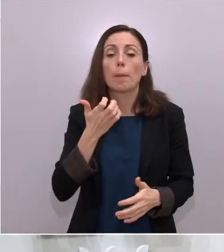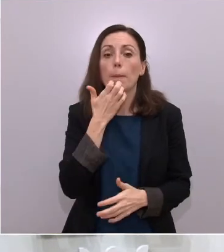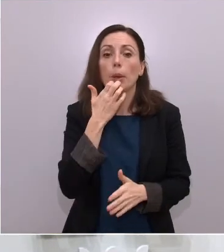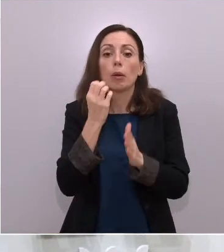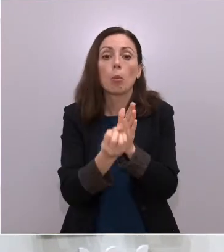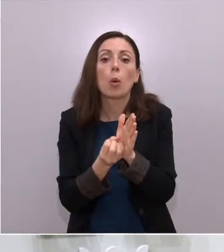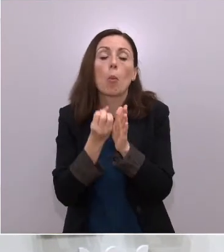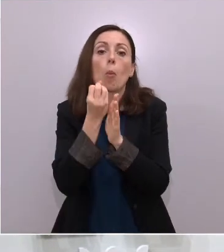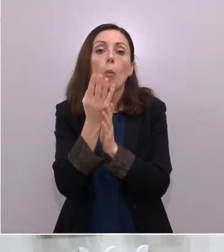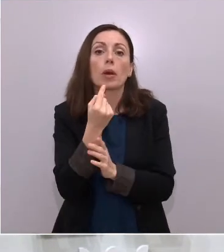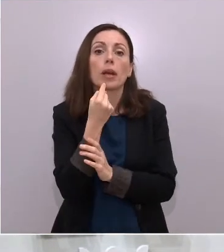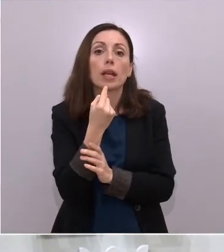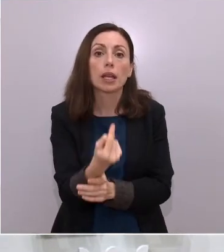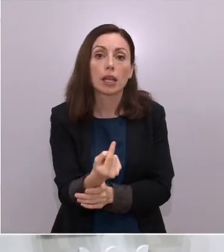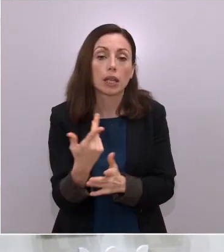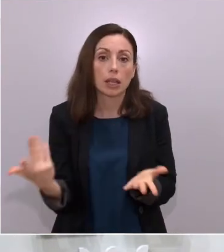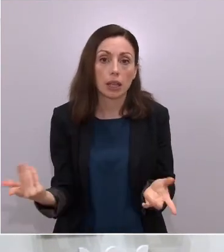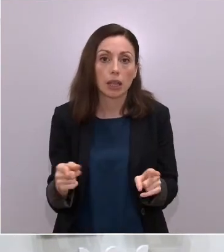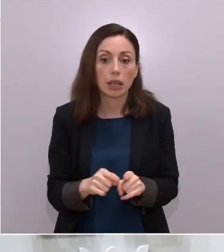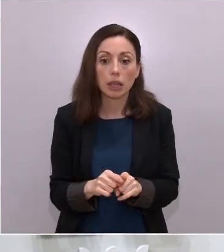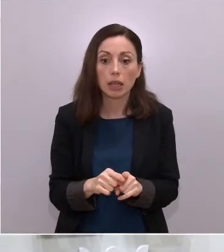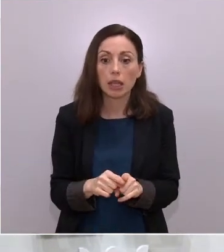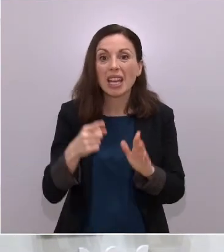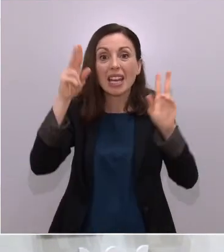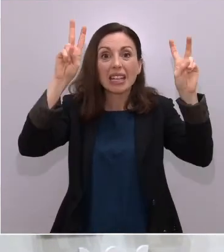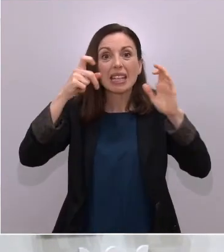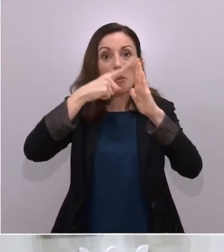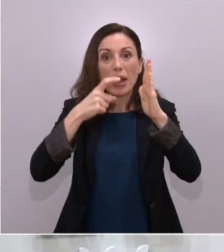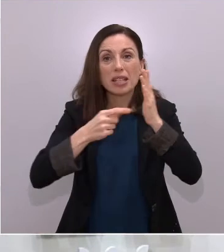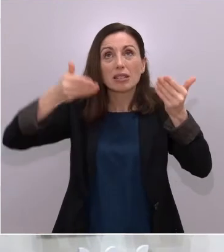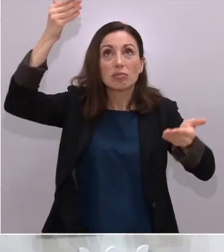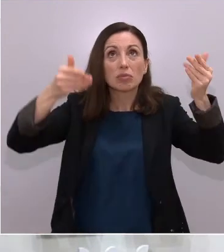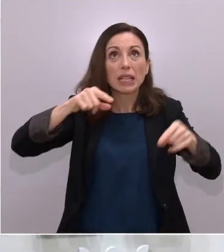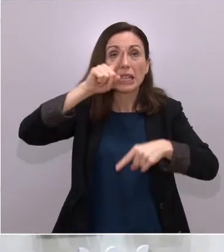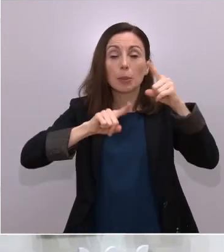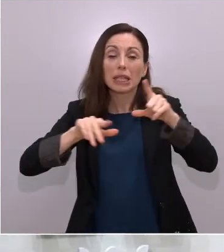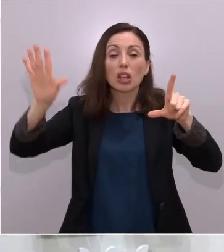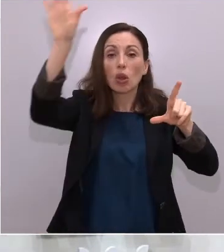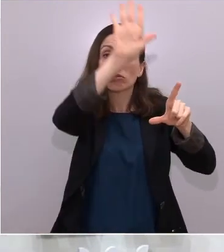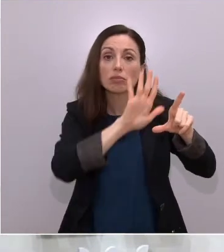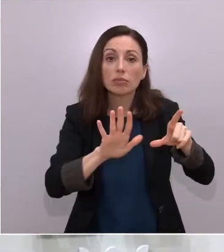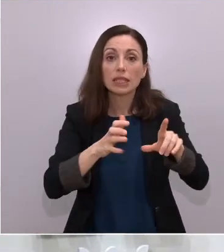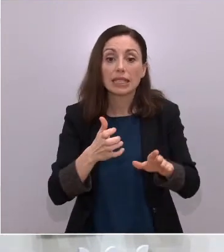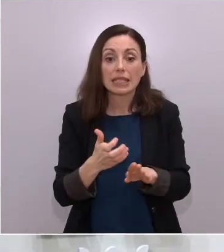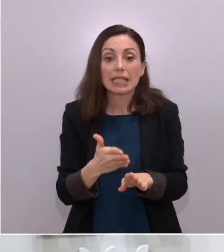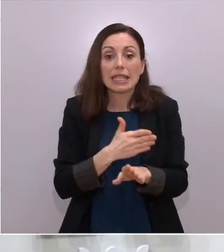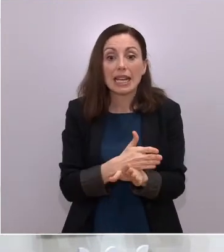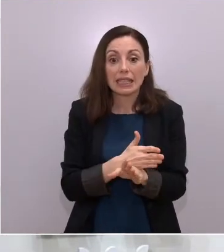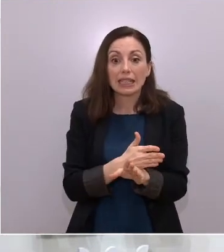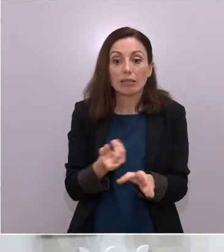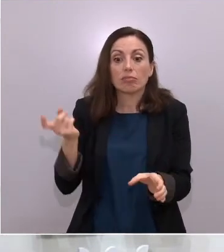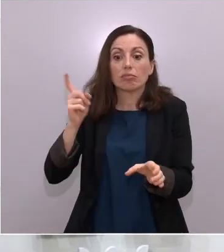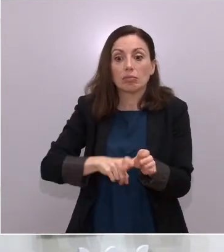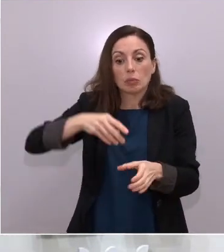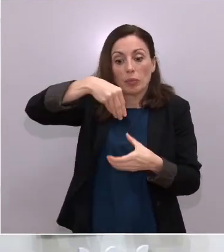ni se puede establecer una hoja de ruta de una desescalada simétrica por territorios sin tener en cuenta y sin hacer partícipe